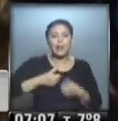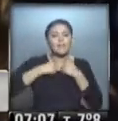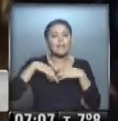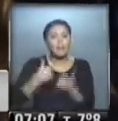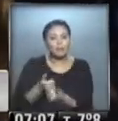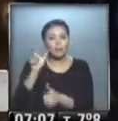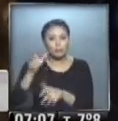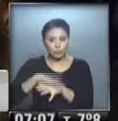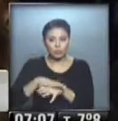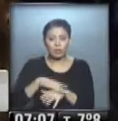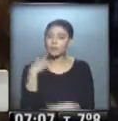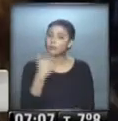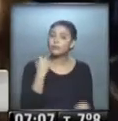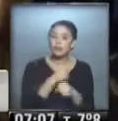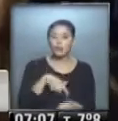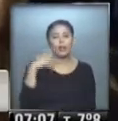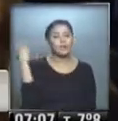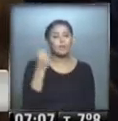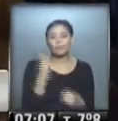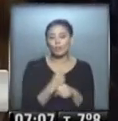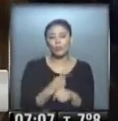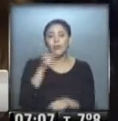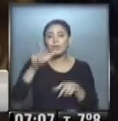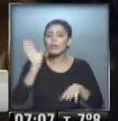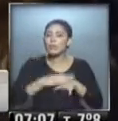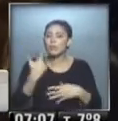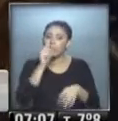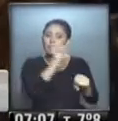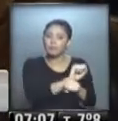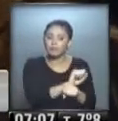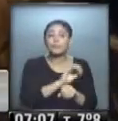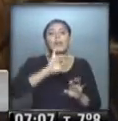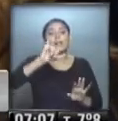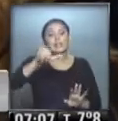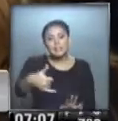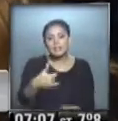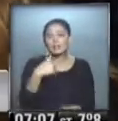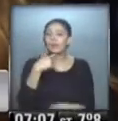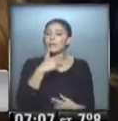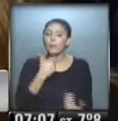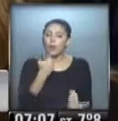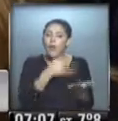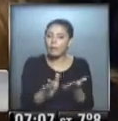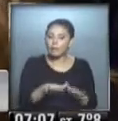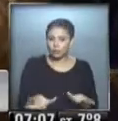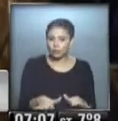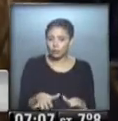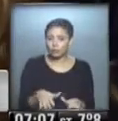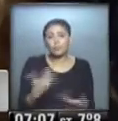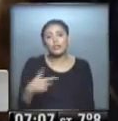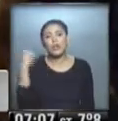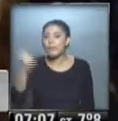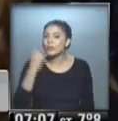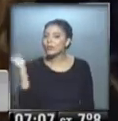bien nosotros no hemos logrado todavía que los responsables sean detenidos, sí hemos logrado que estos hechos no vuelvan a ocurrir. Por eso es tan importante que